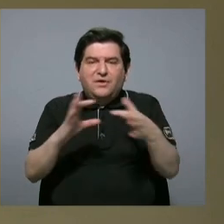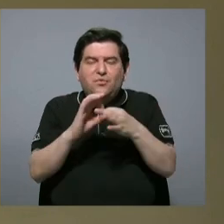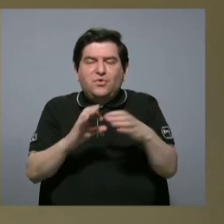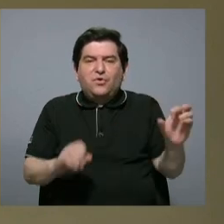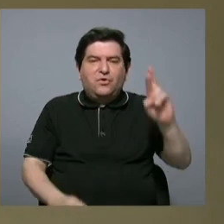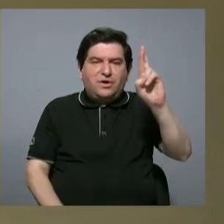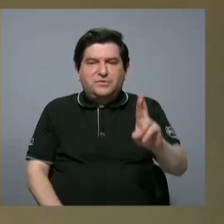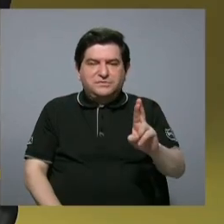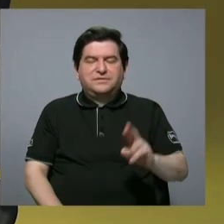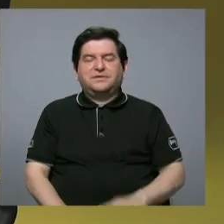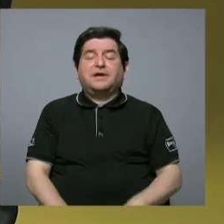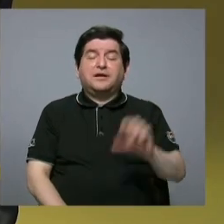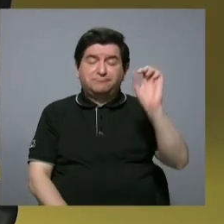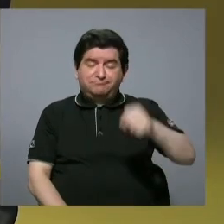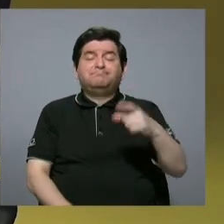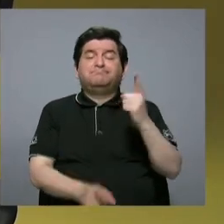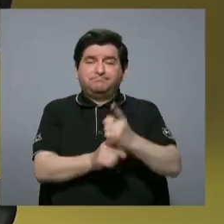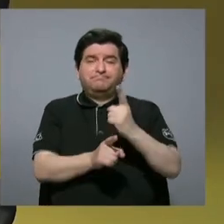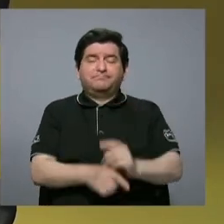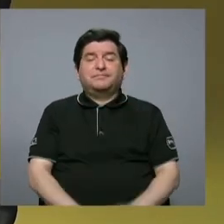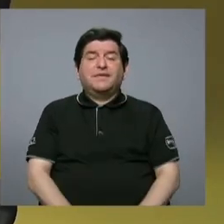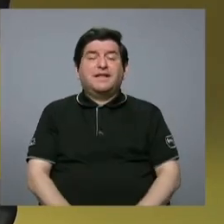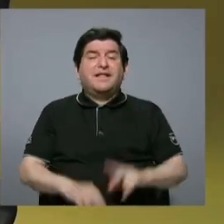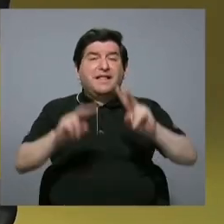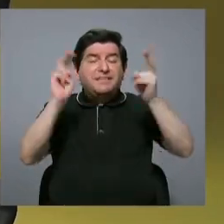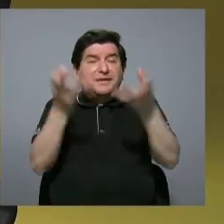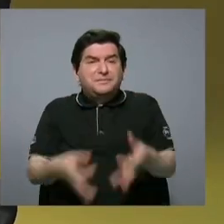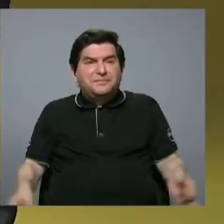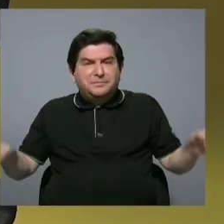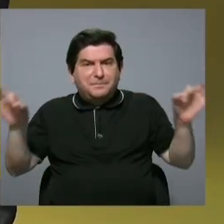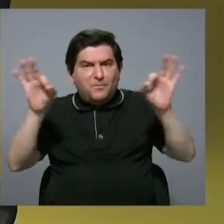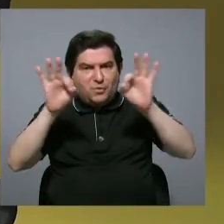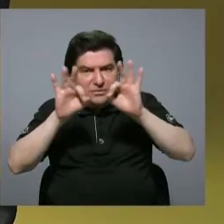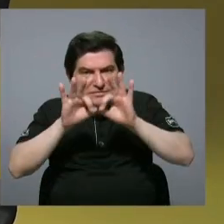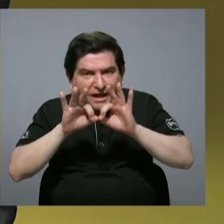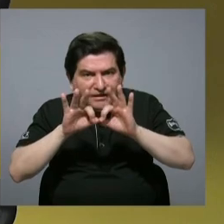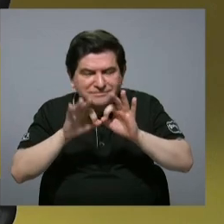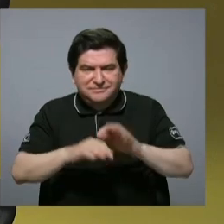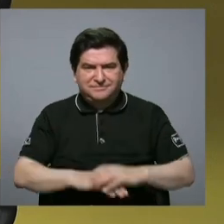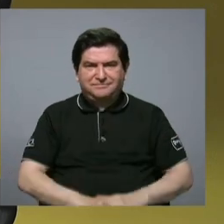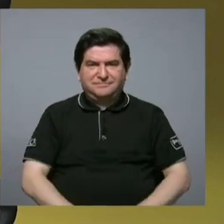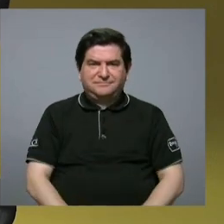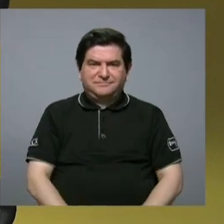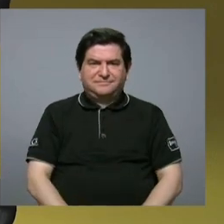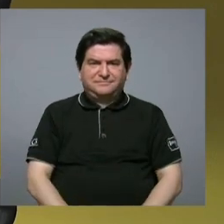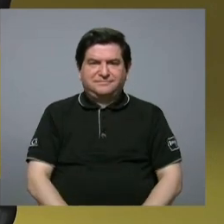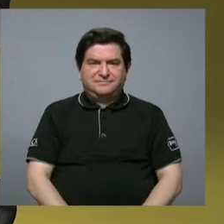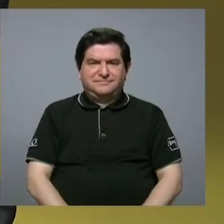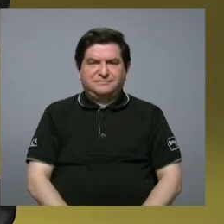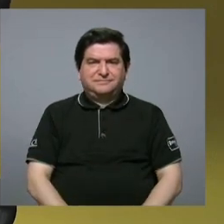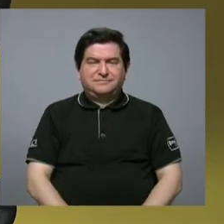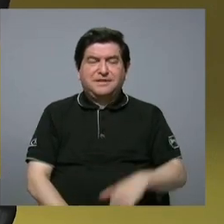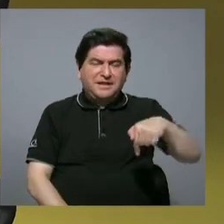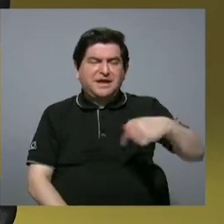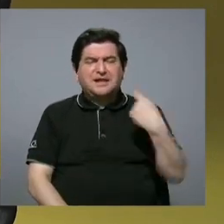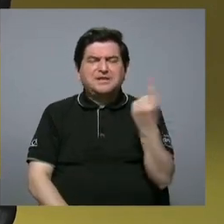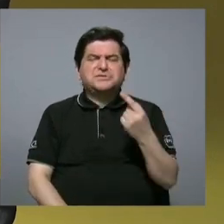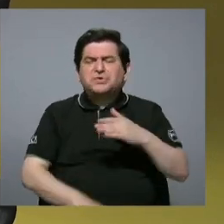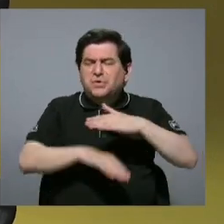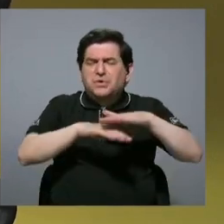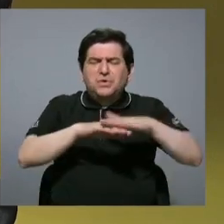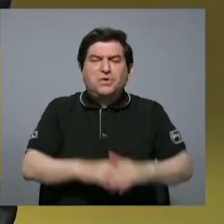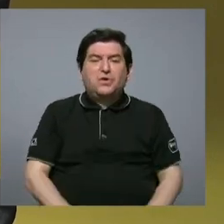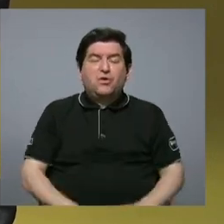pasarse a Costa Rica. Así es, don Juan Rafael, es que es un tema fundamental bueno, apenas se ha tocado aquí, es que las